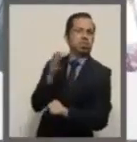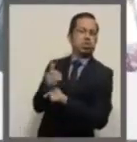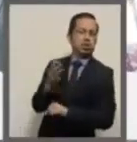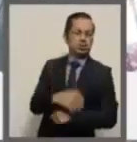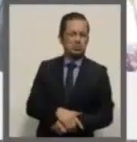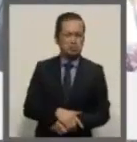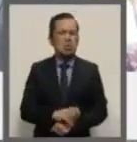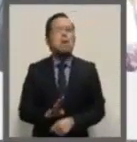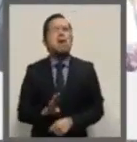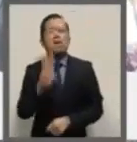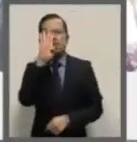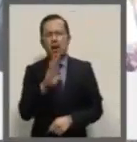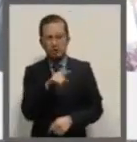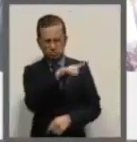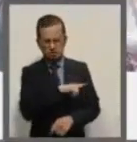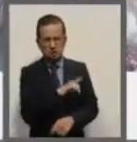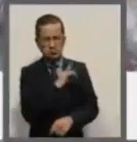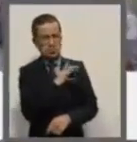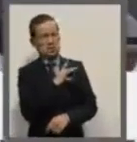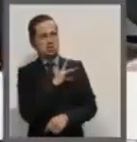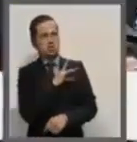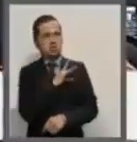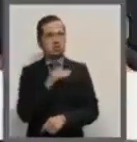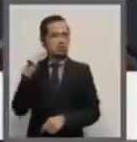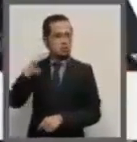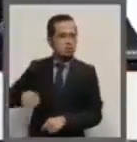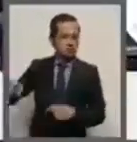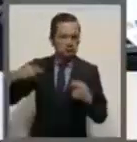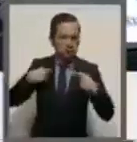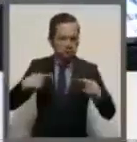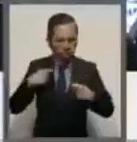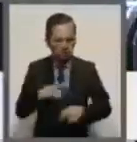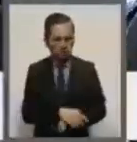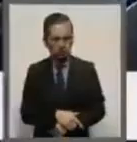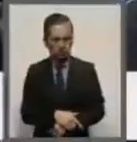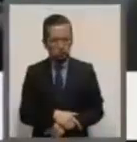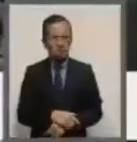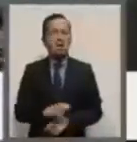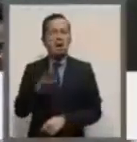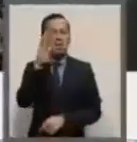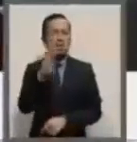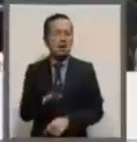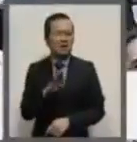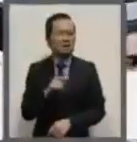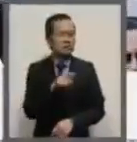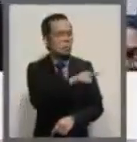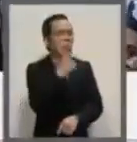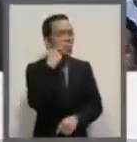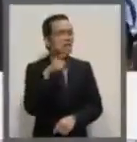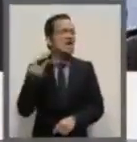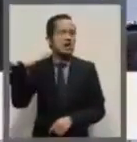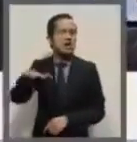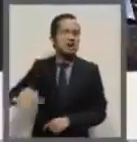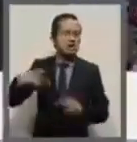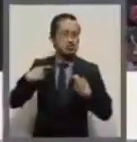Parece que tienen miedo de que la sociedad se exprese. Parece que no les gusta que el pueblo hable.